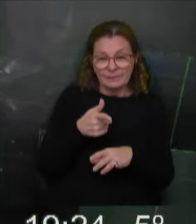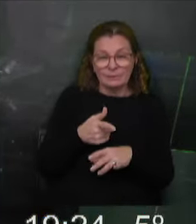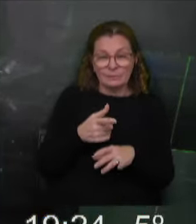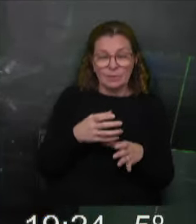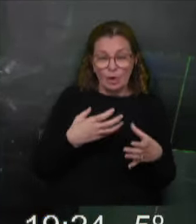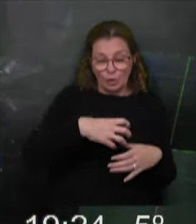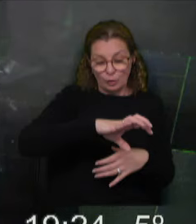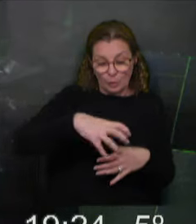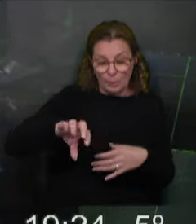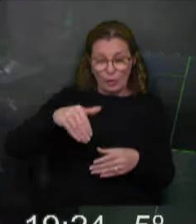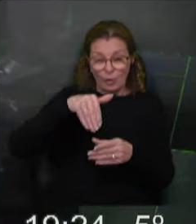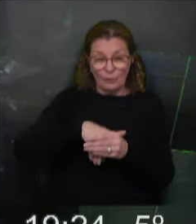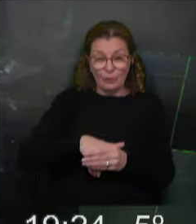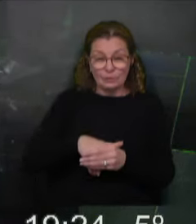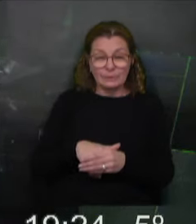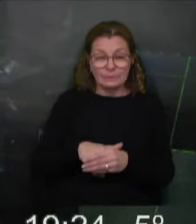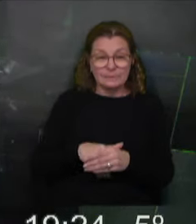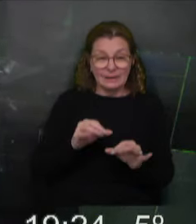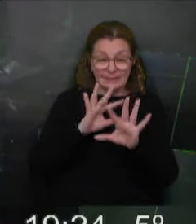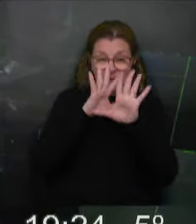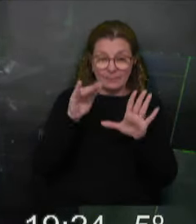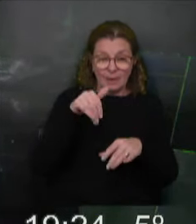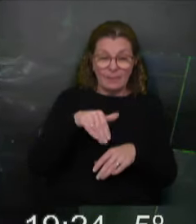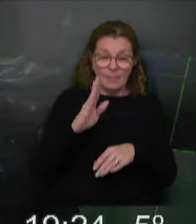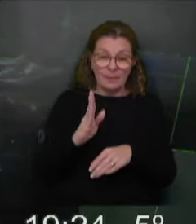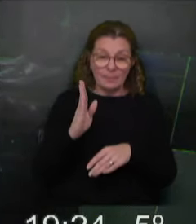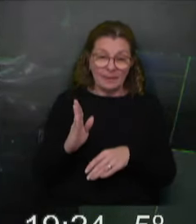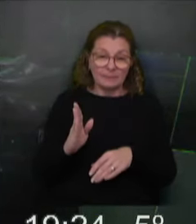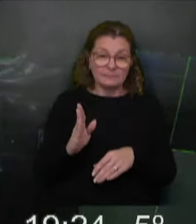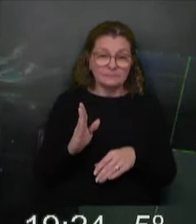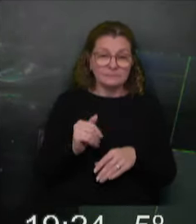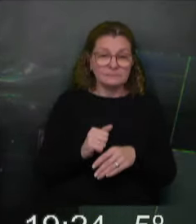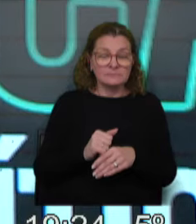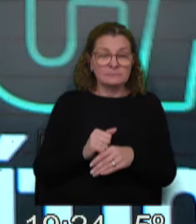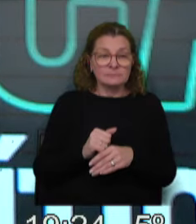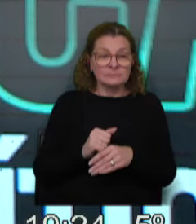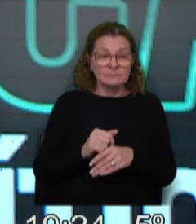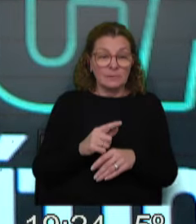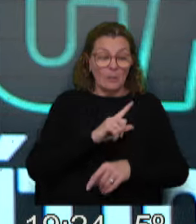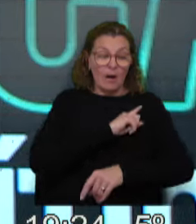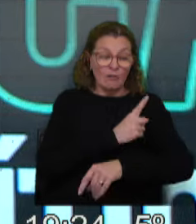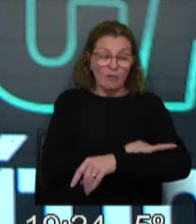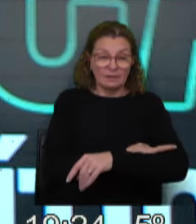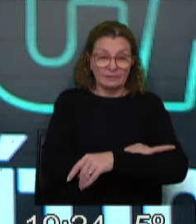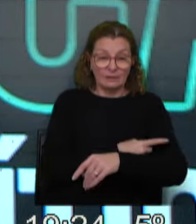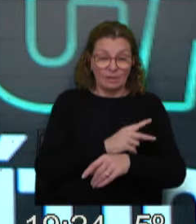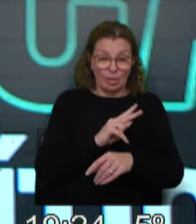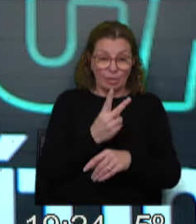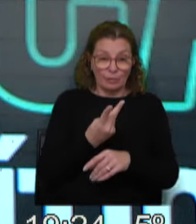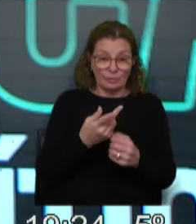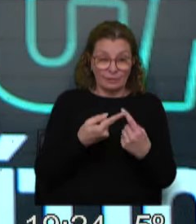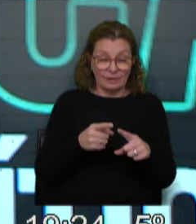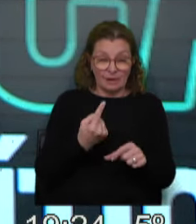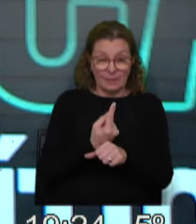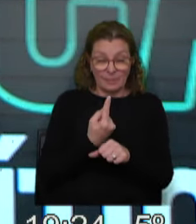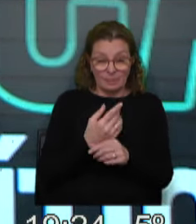sectores que marcaron los votos eh claramente el mpp es el el que ha salido más fortalecido eh en dos dimensiones la